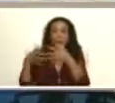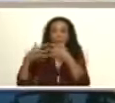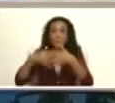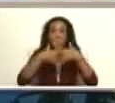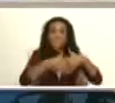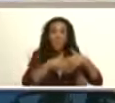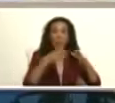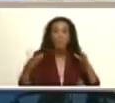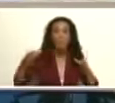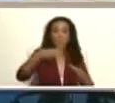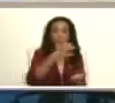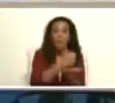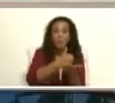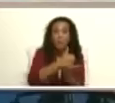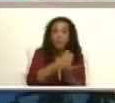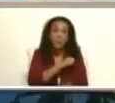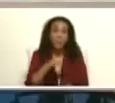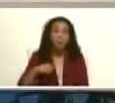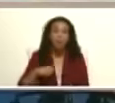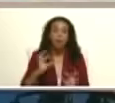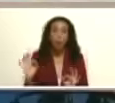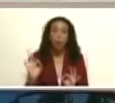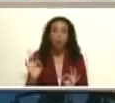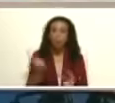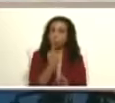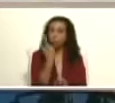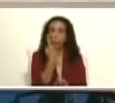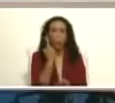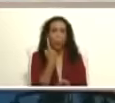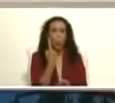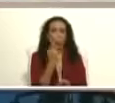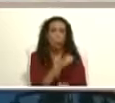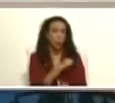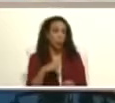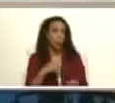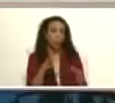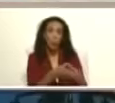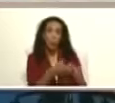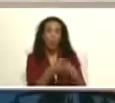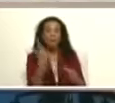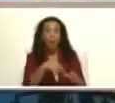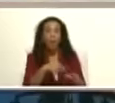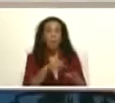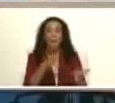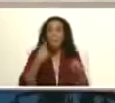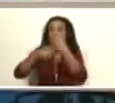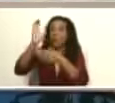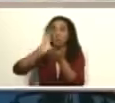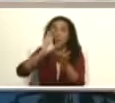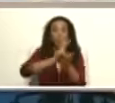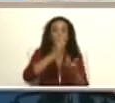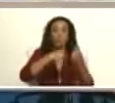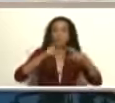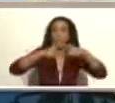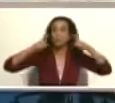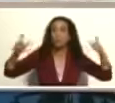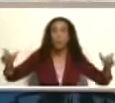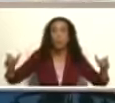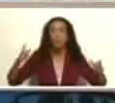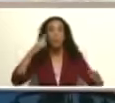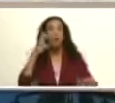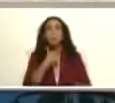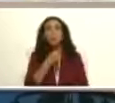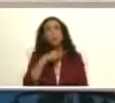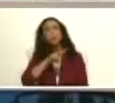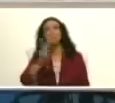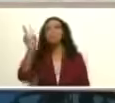del sector farmacéutico ya no son solo del sector farmacéutico, son centros comerciales, las grandes cadenas que la gente le gusta